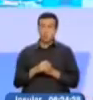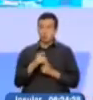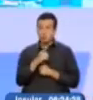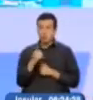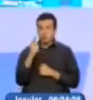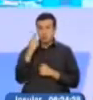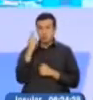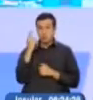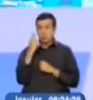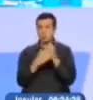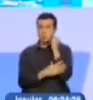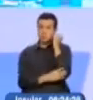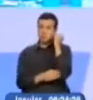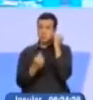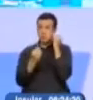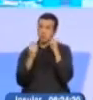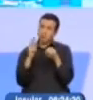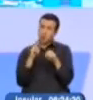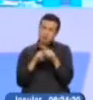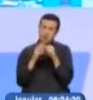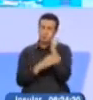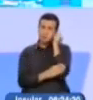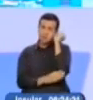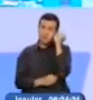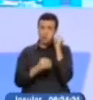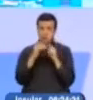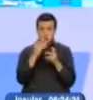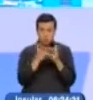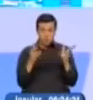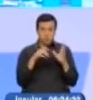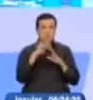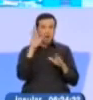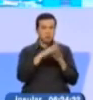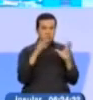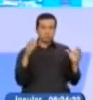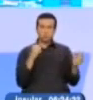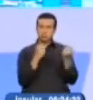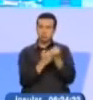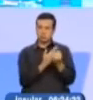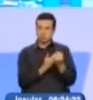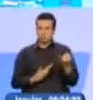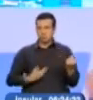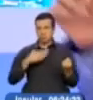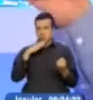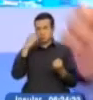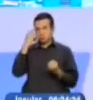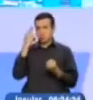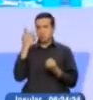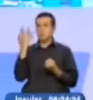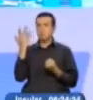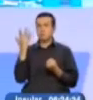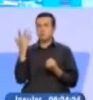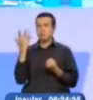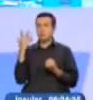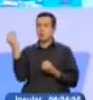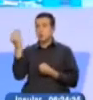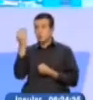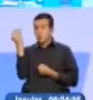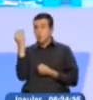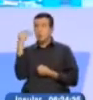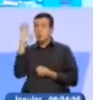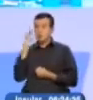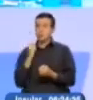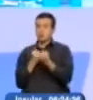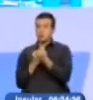bien el medio bajo, ahí es donde está concentrado. Interesantemente también en los dos segmentos de la población extremos, en los jóvenes hay